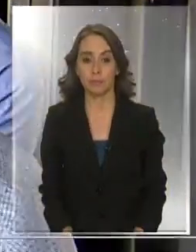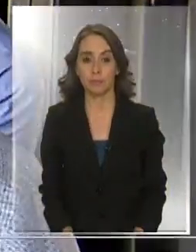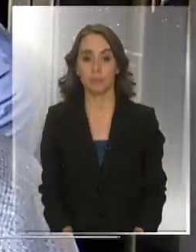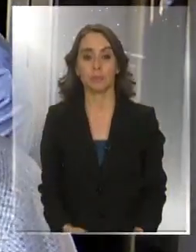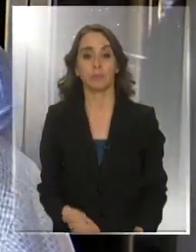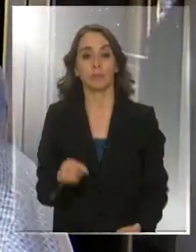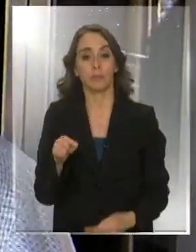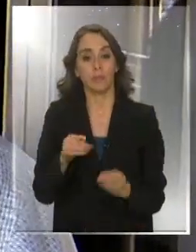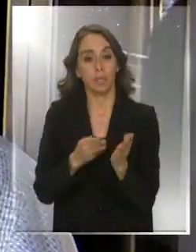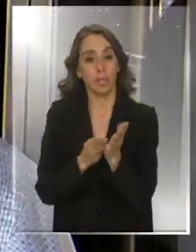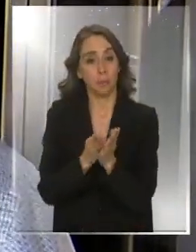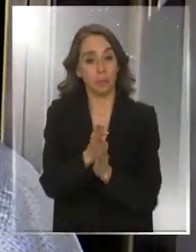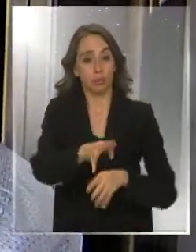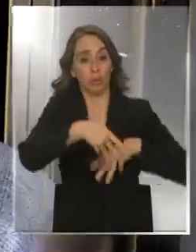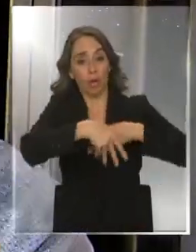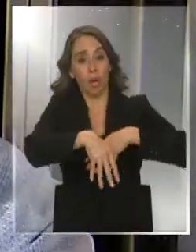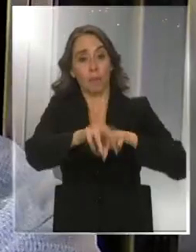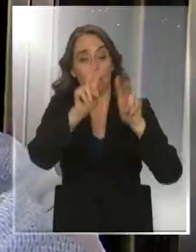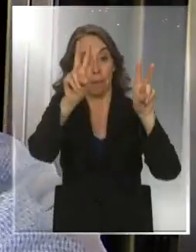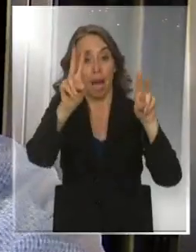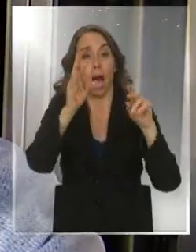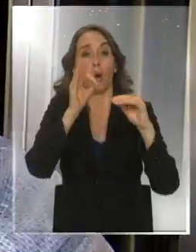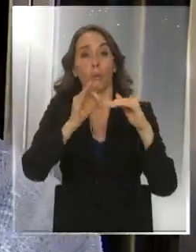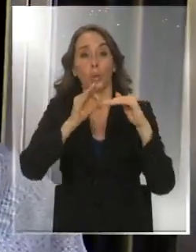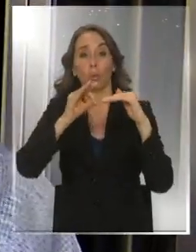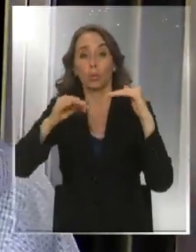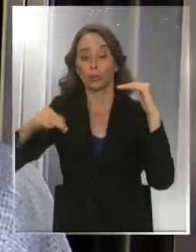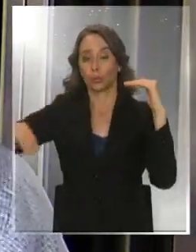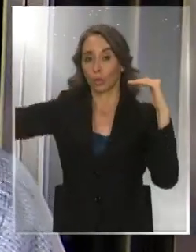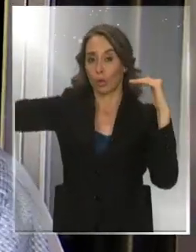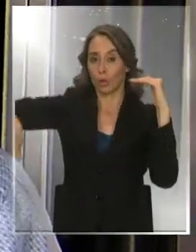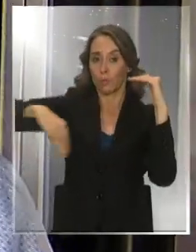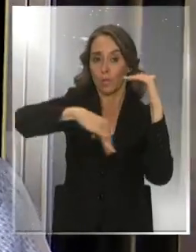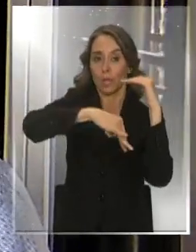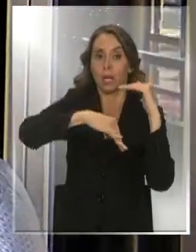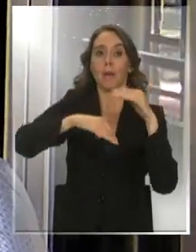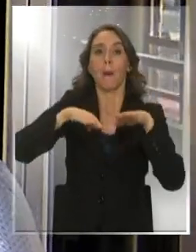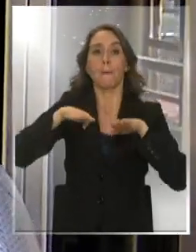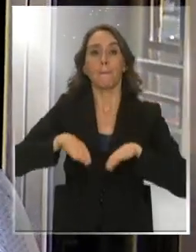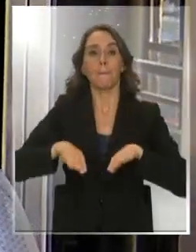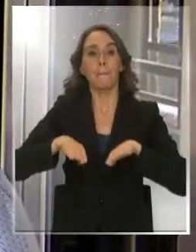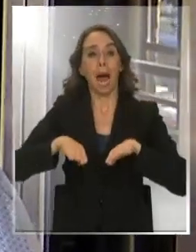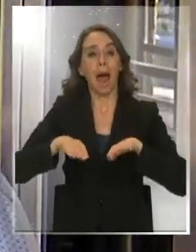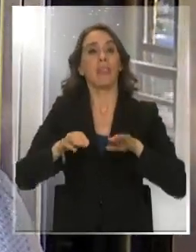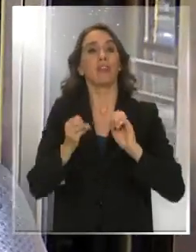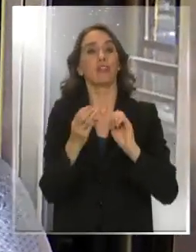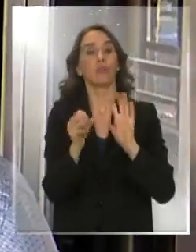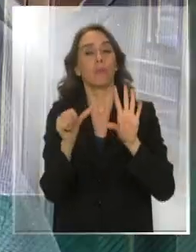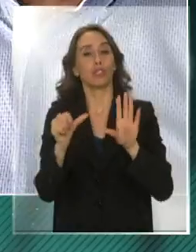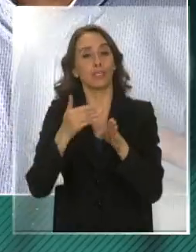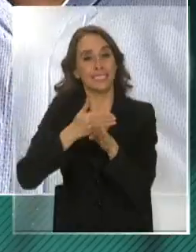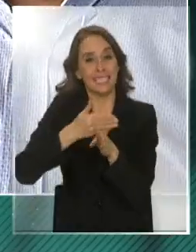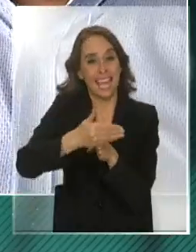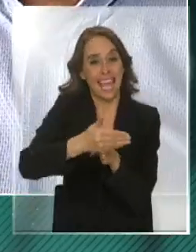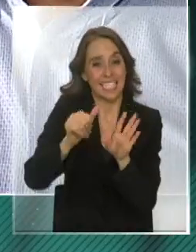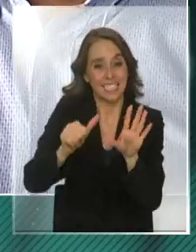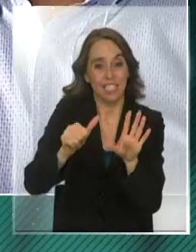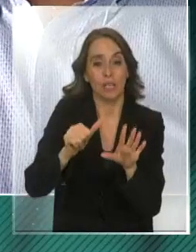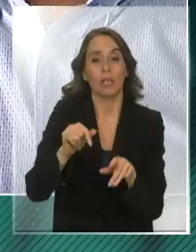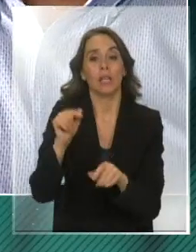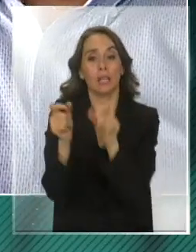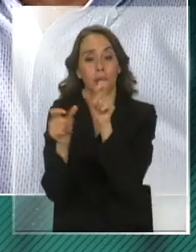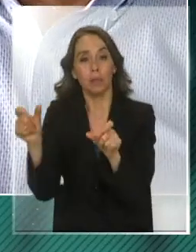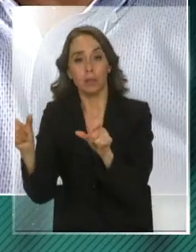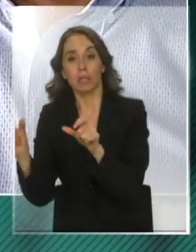En principio fue pacífica hasta llegar al sector nuestro de aquí, el paradero 6. Posteriormente, digamos, lo que nunca faltan